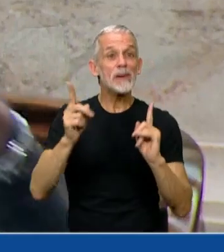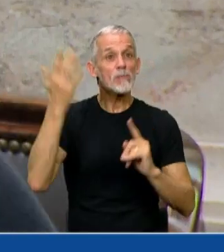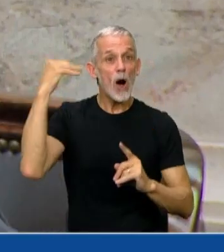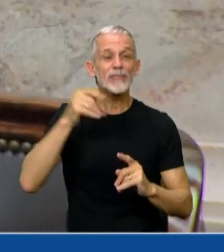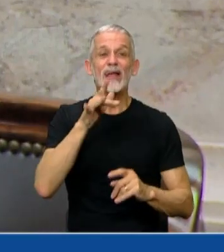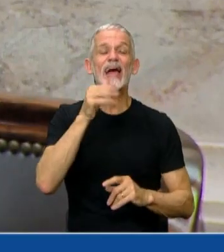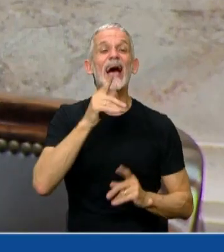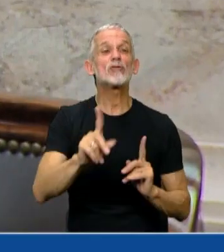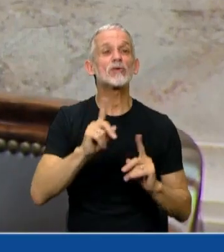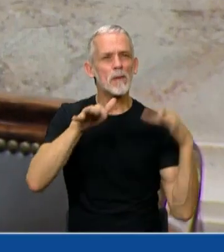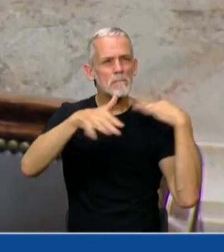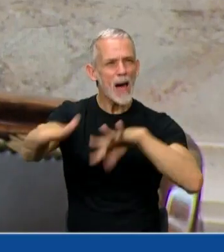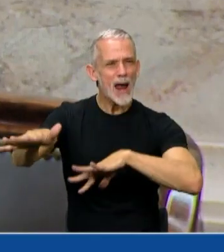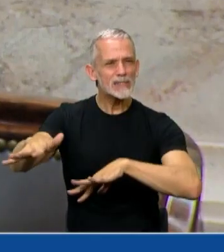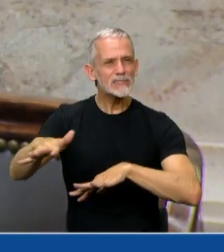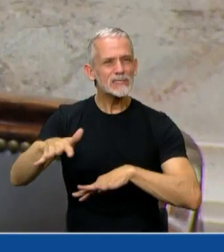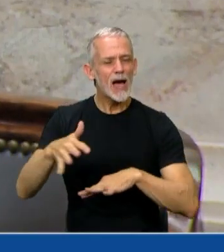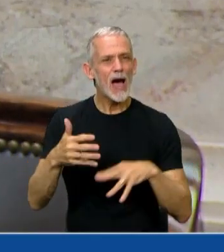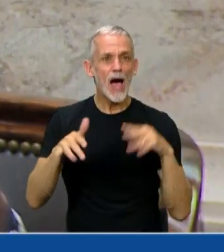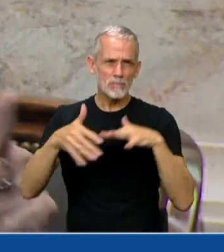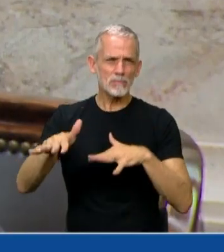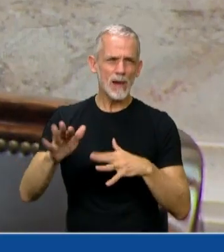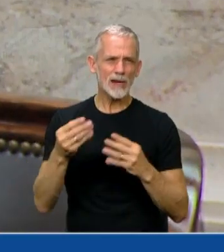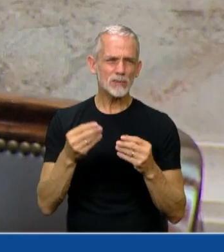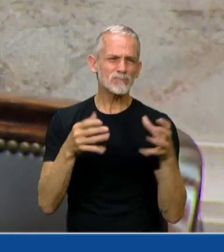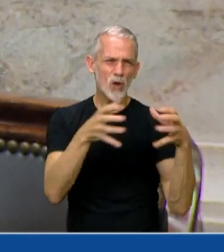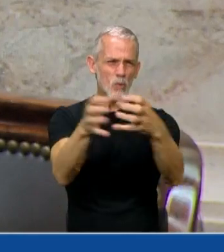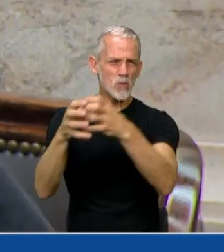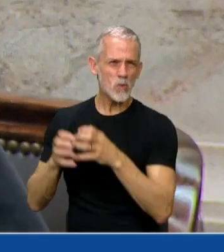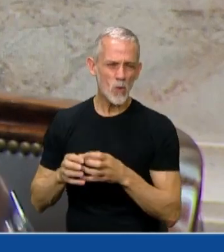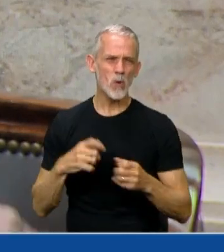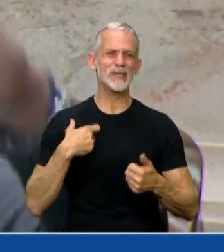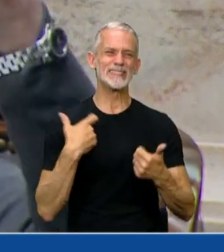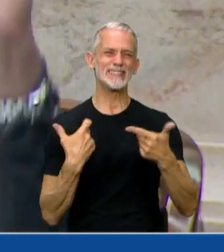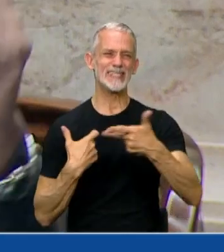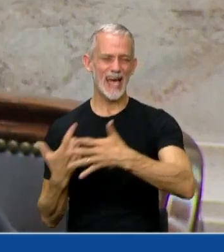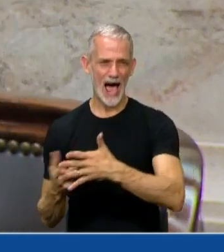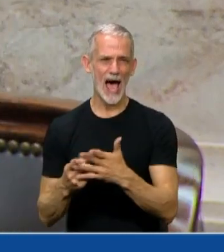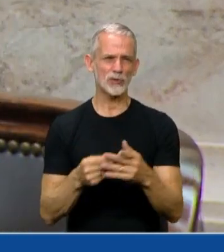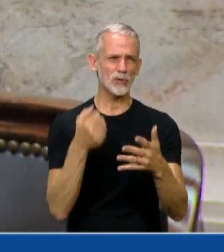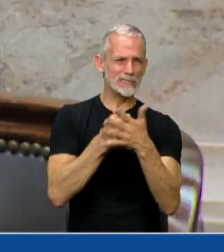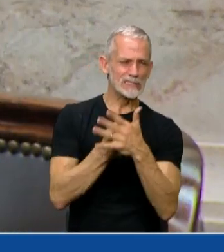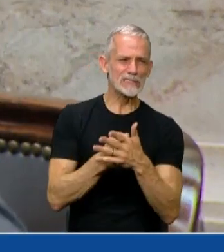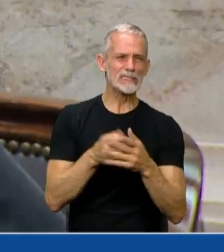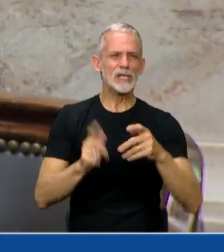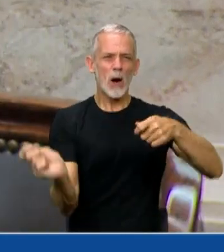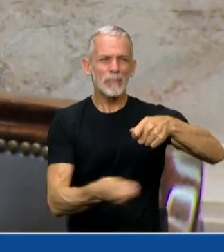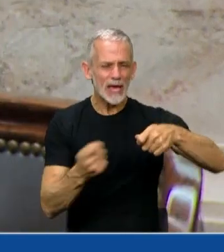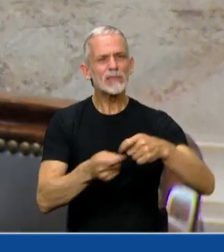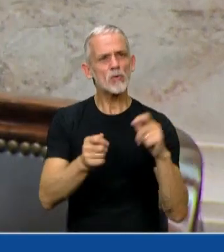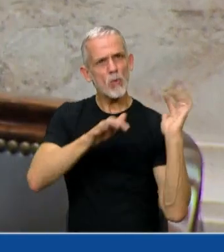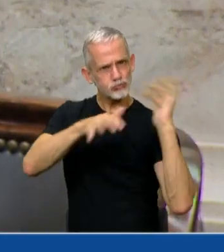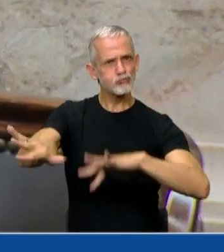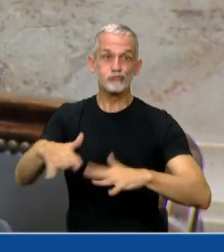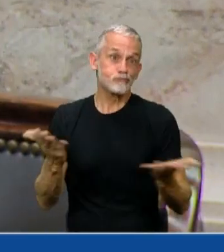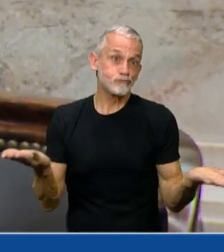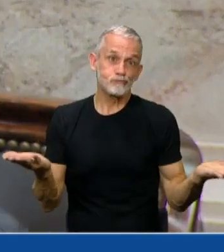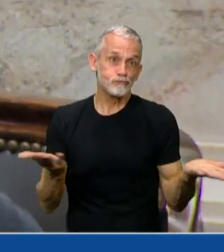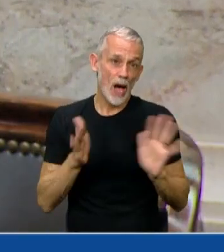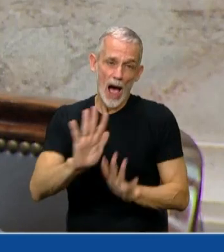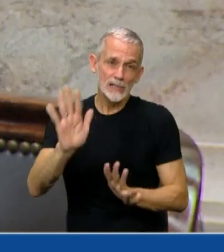el 14 en la marcha con distintos sectores del sindicalismo combativo y la unidad piquetera, y lo vamos a tener que